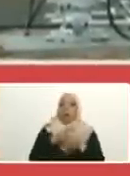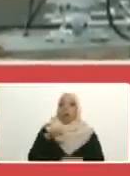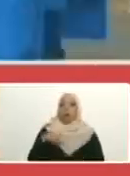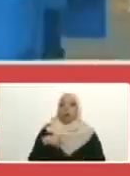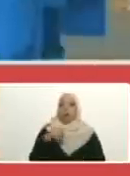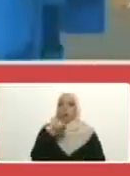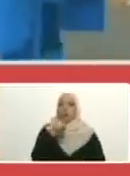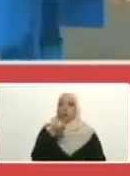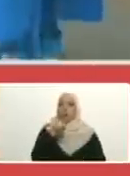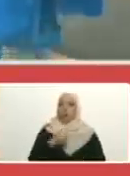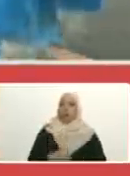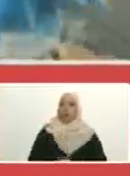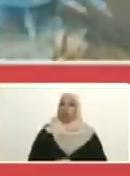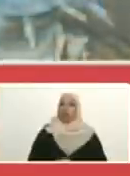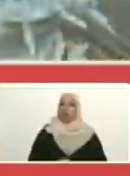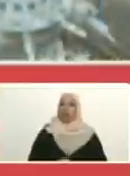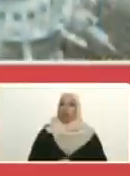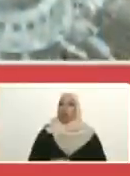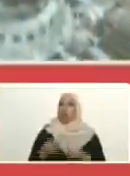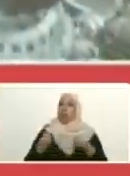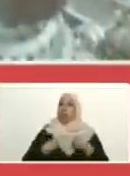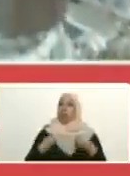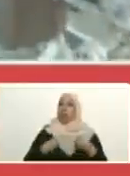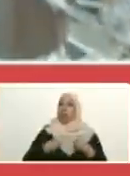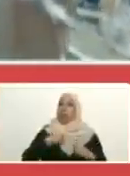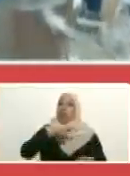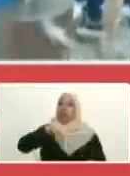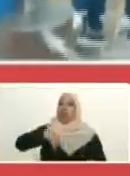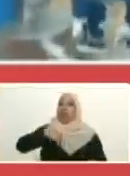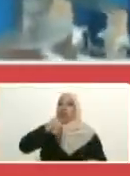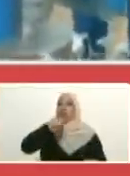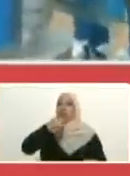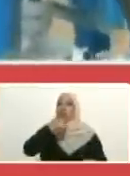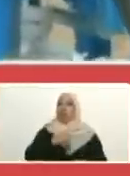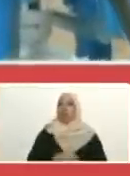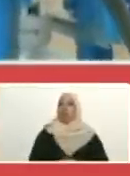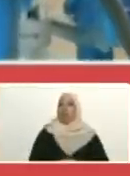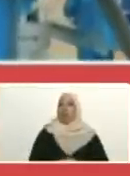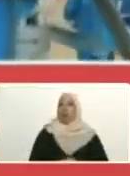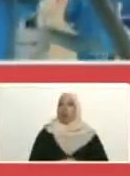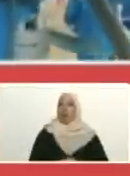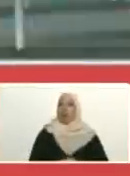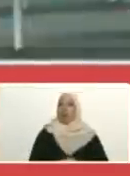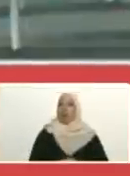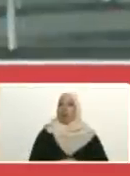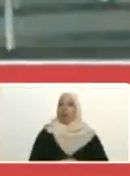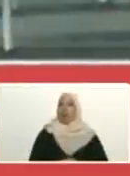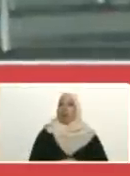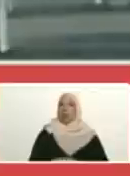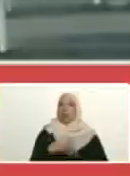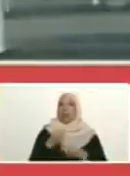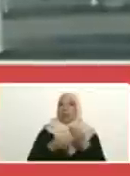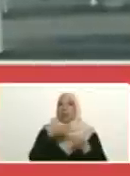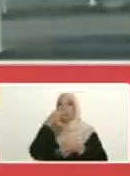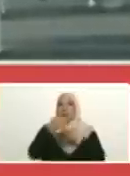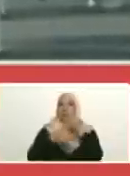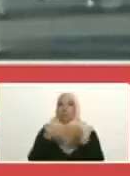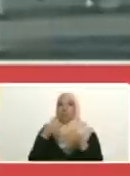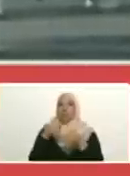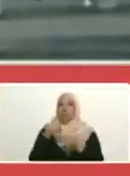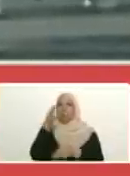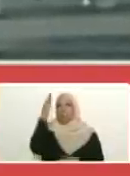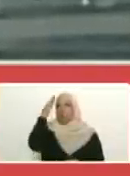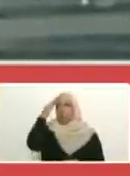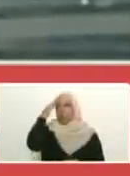macollando. Macollando que están intrigando. Aquí le dicen macolla. ¿Ah? No me supo explicar.